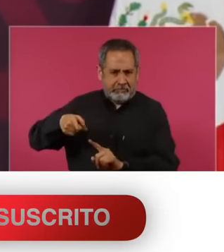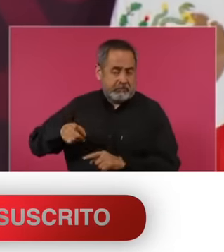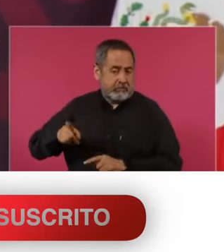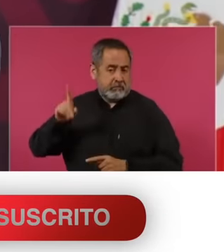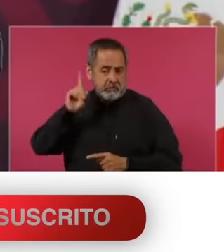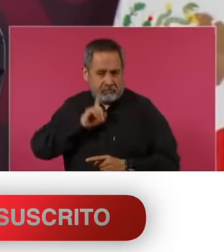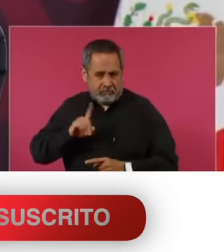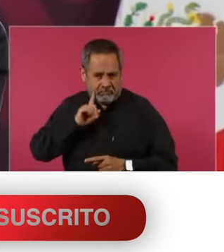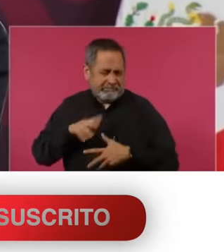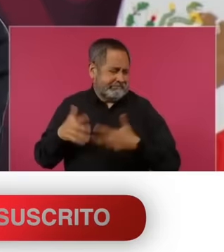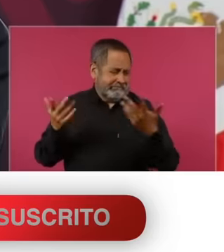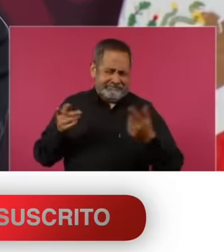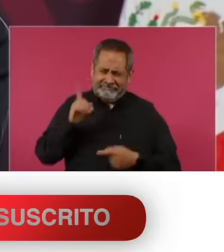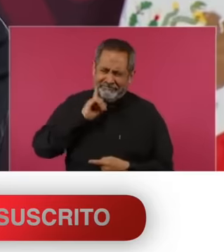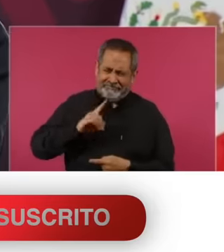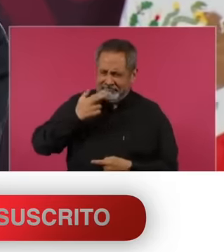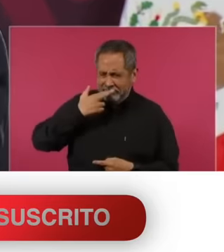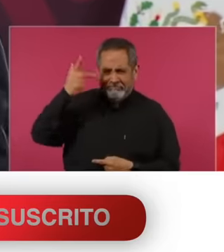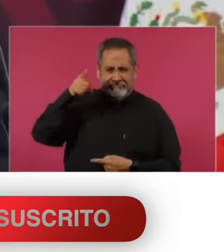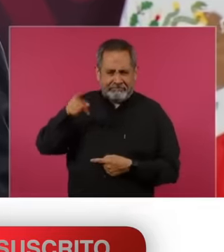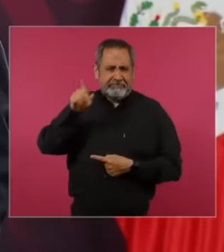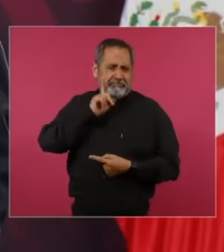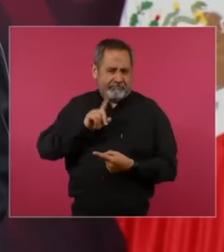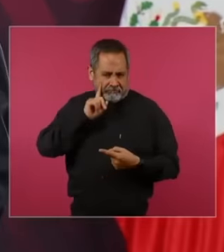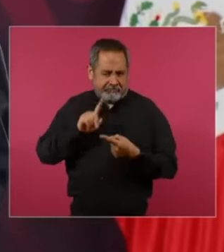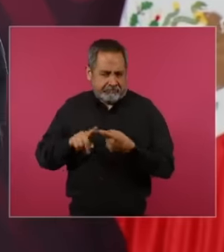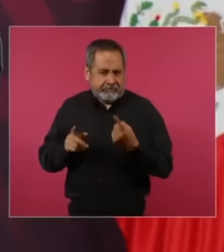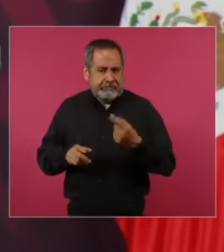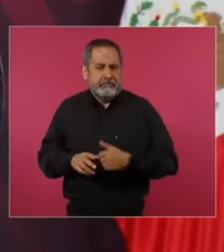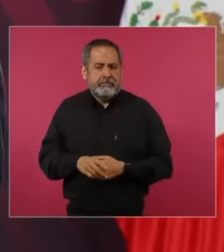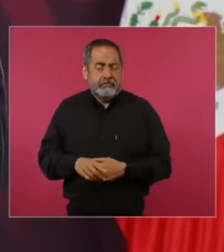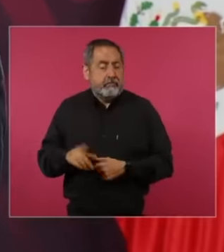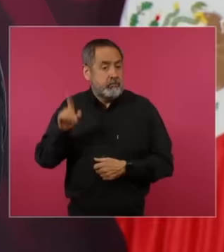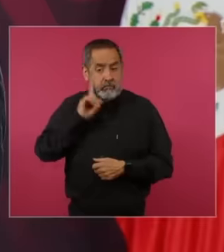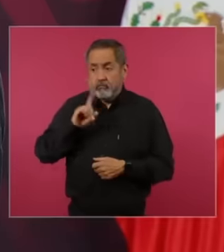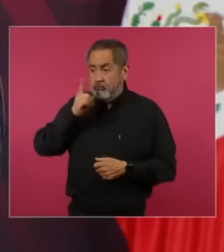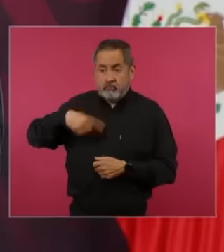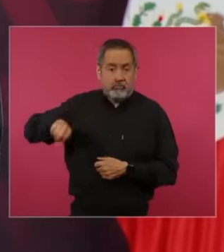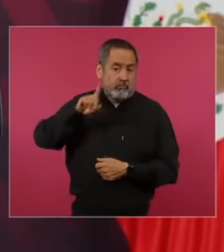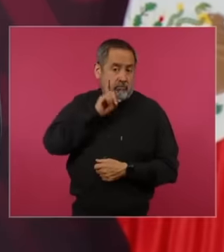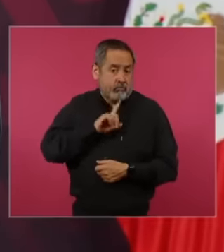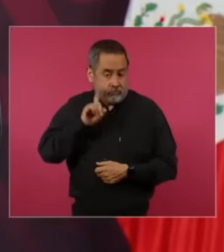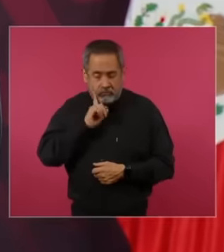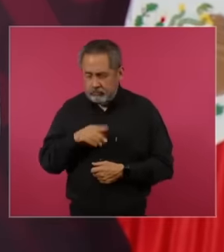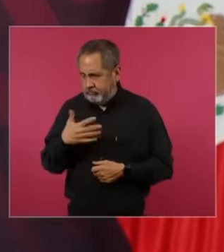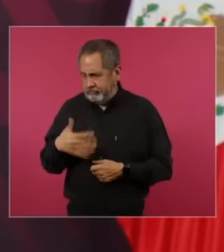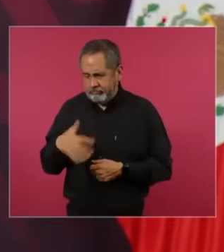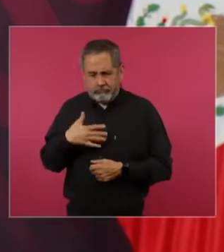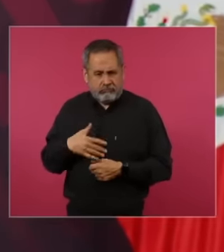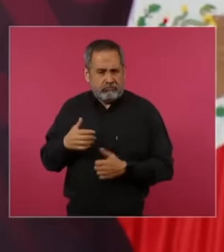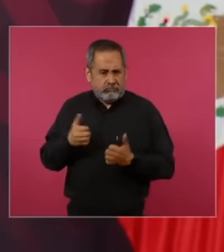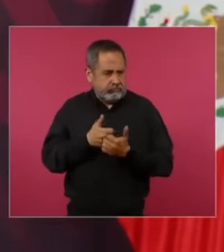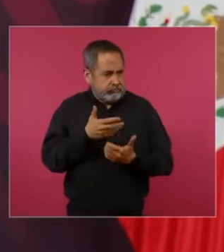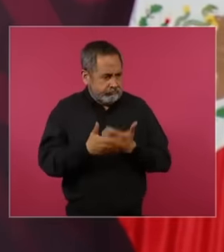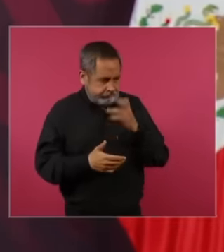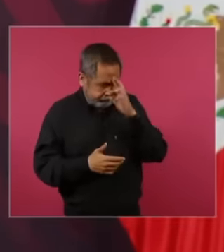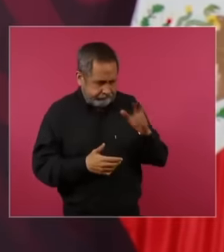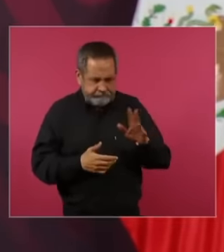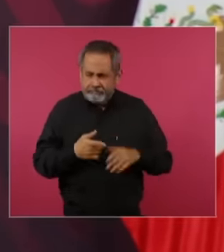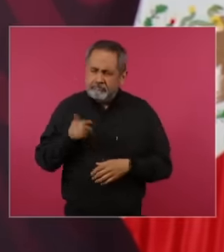Mujer, ya de por sí. Las mujeres, con todo